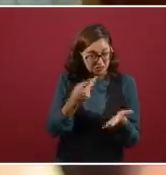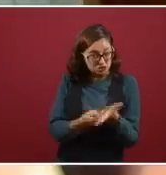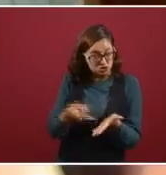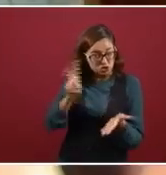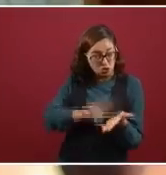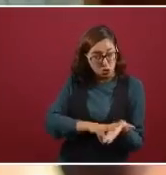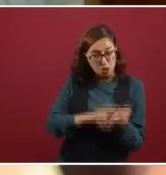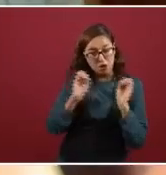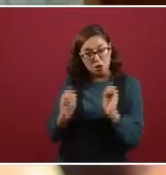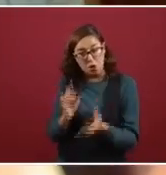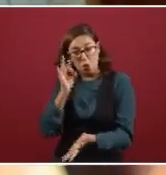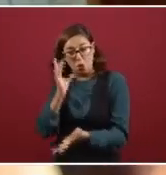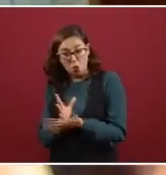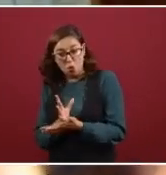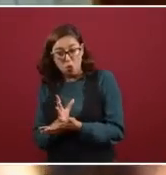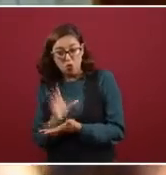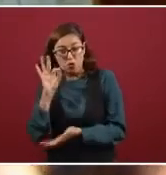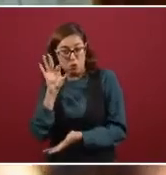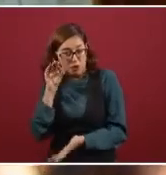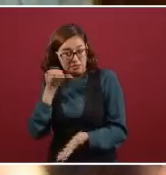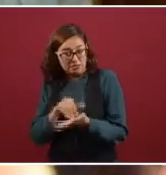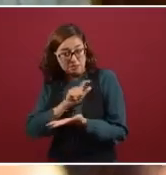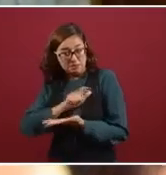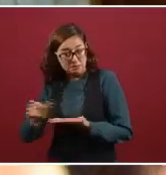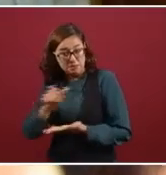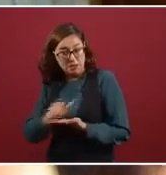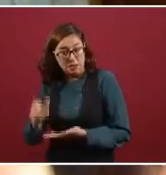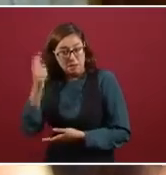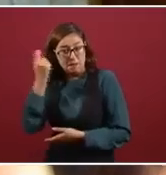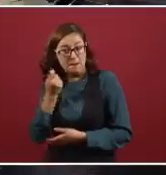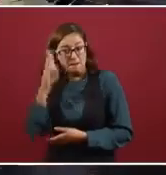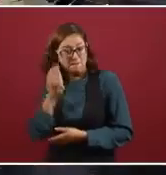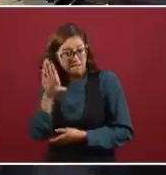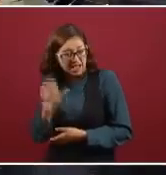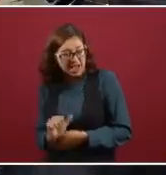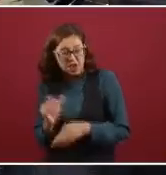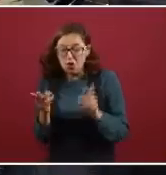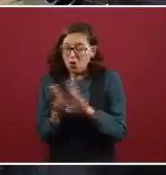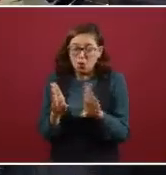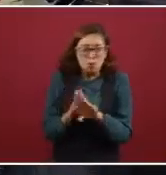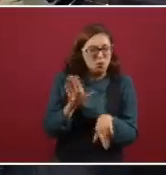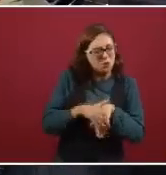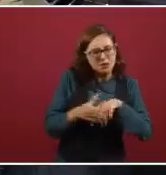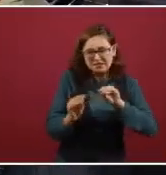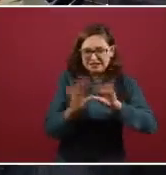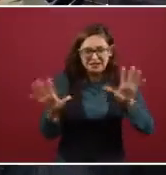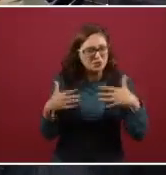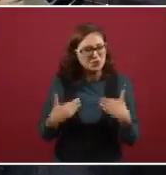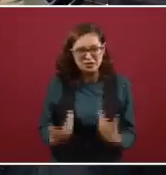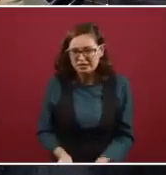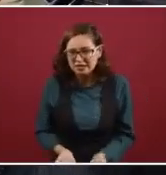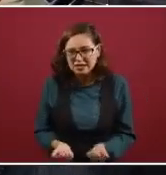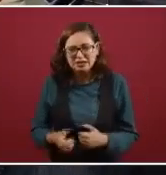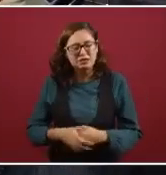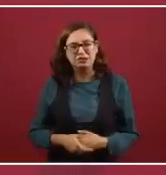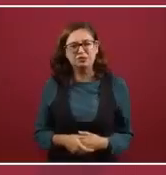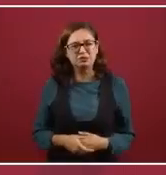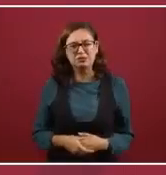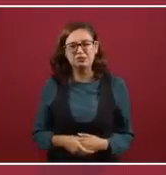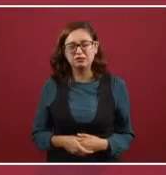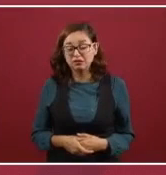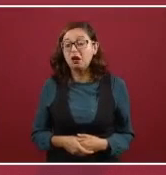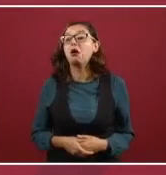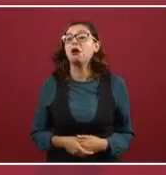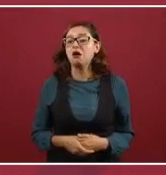los 40 mil mensuales que le van a tocar por la beca. O sea, ¿me podría un poquito detallar cómo va a ser? Y qué bueno que me preguntas,